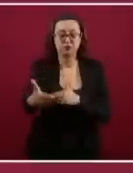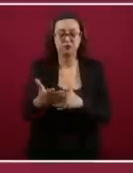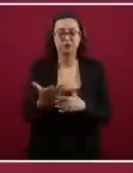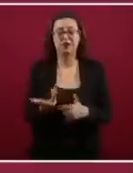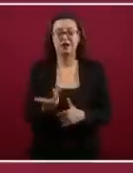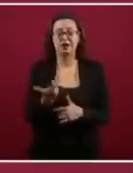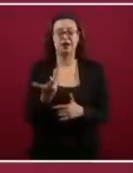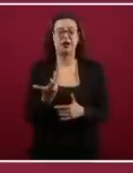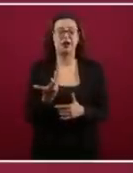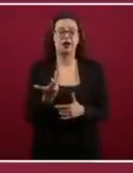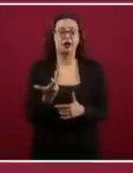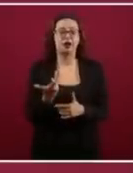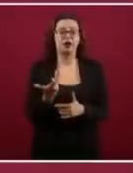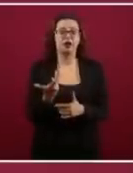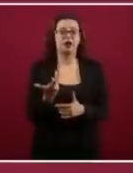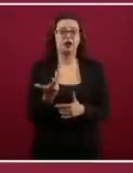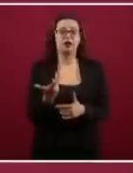ya